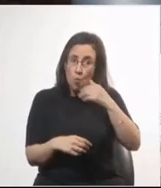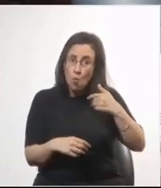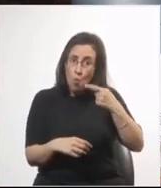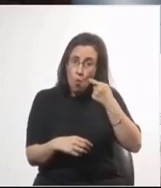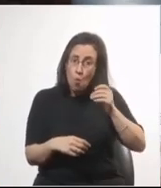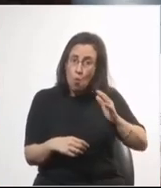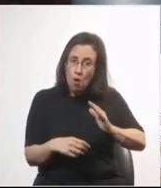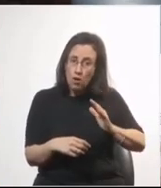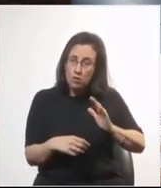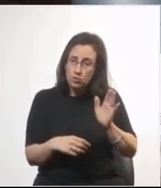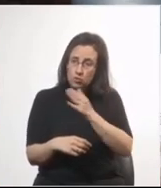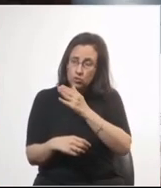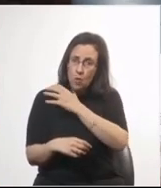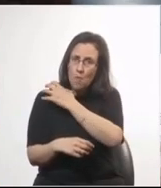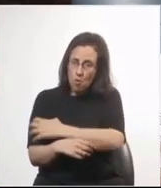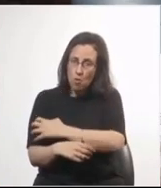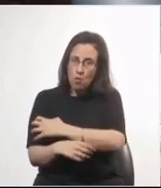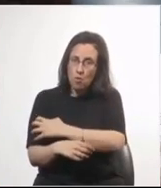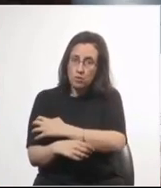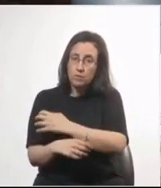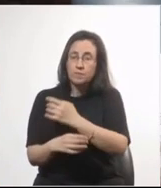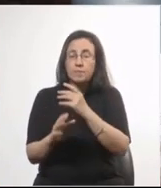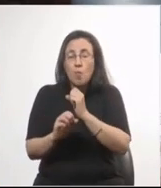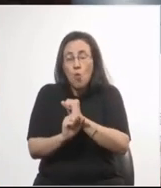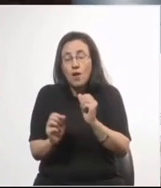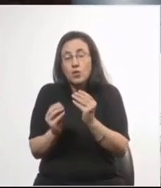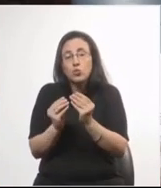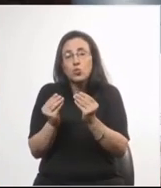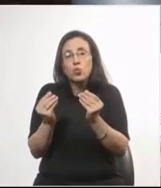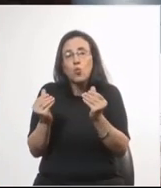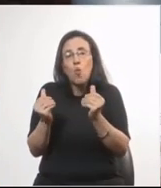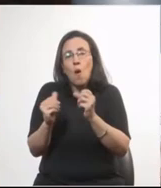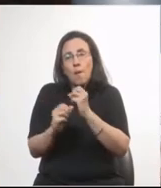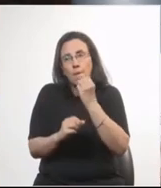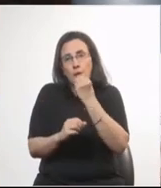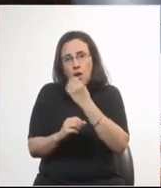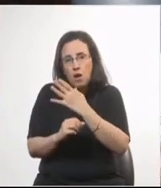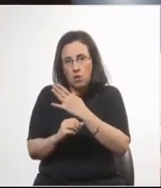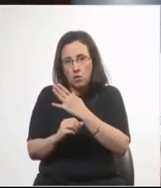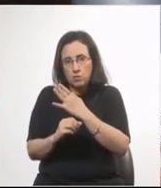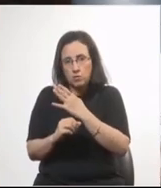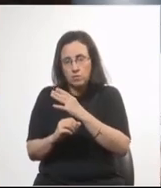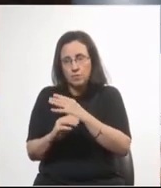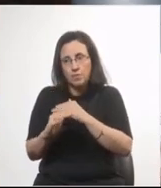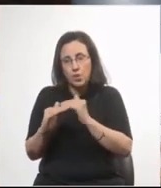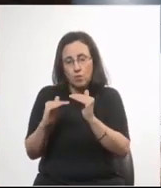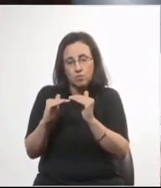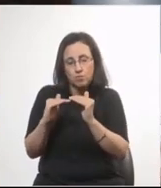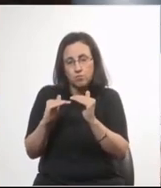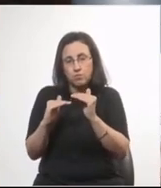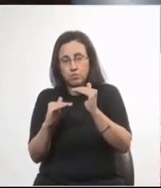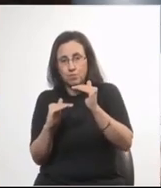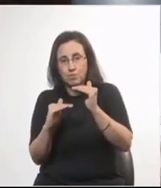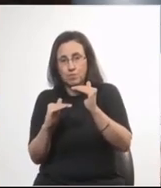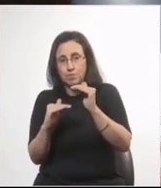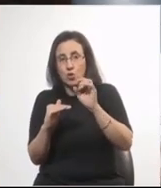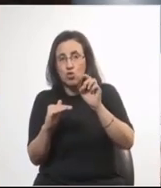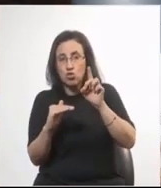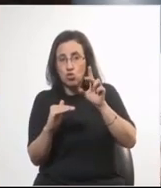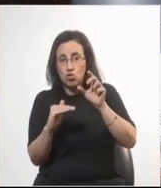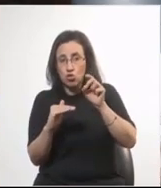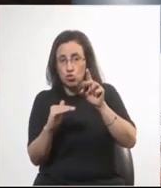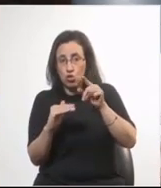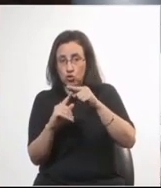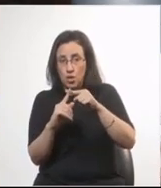valor significó una leve mejoría con relación al 2021, pero estuvo significativamente por encima, un 12,5%